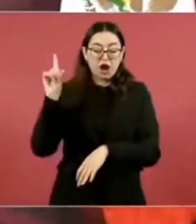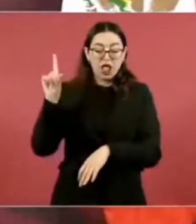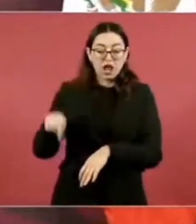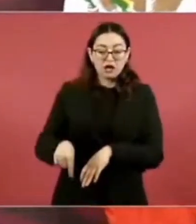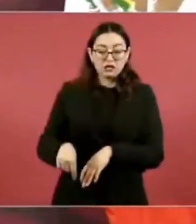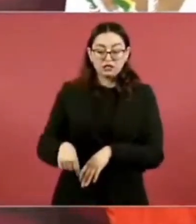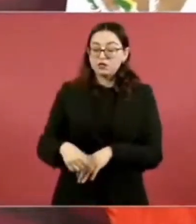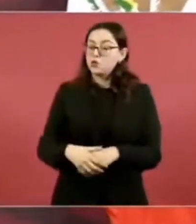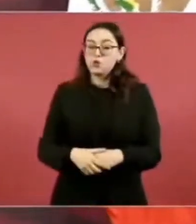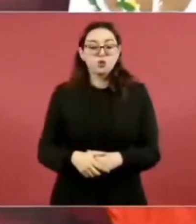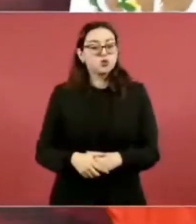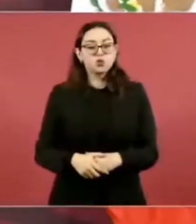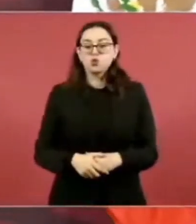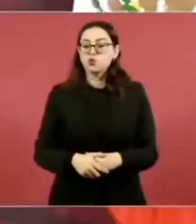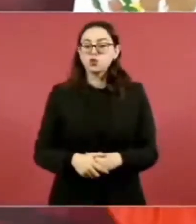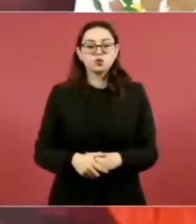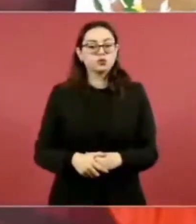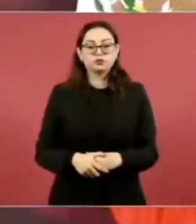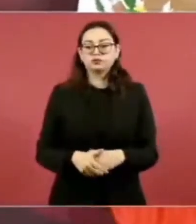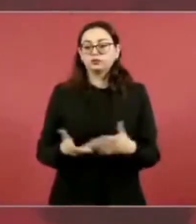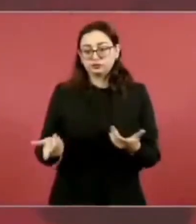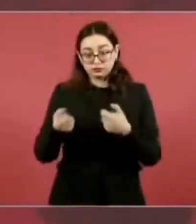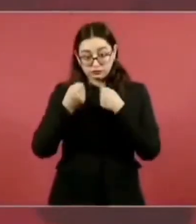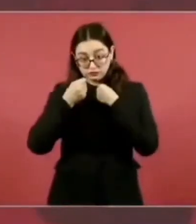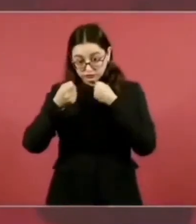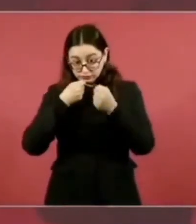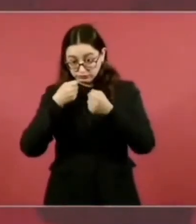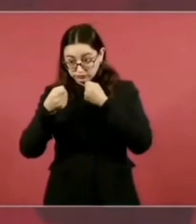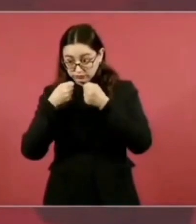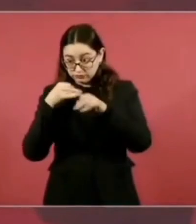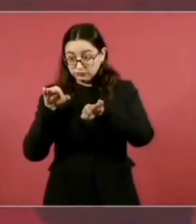Es como el oficio del periodismo.